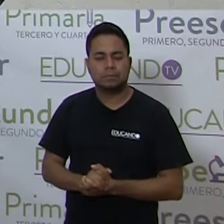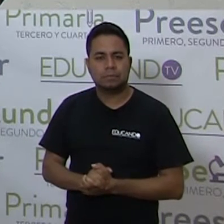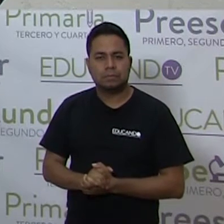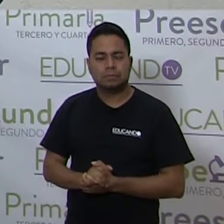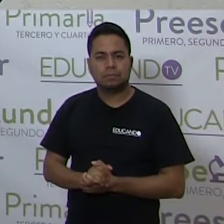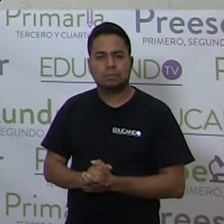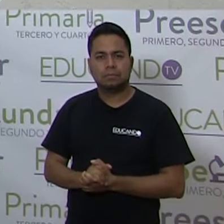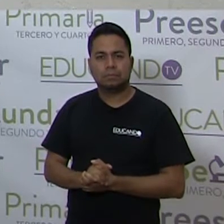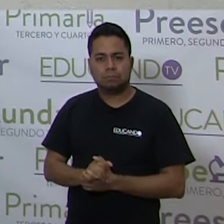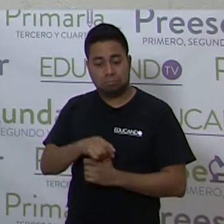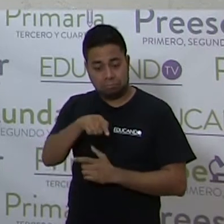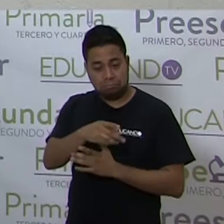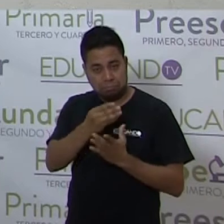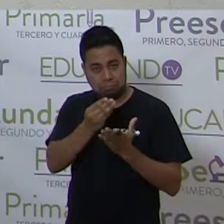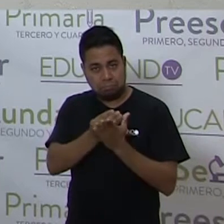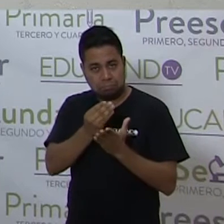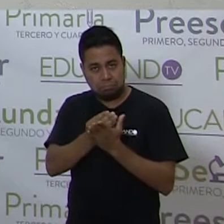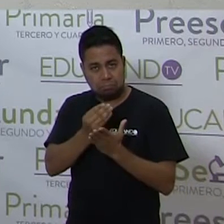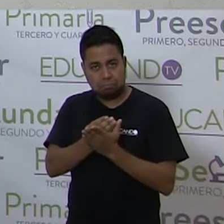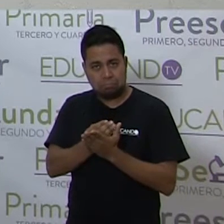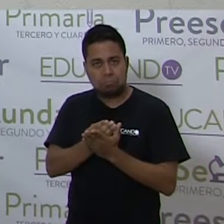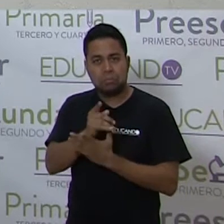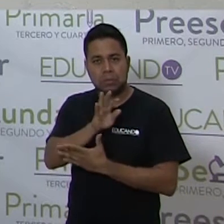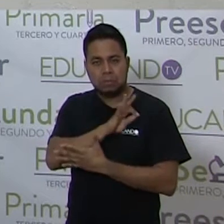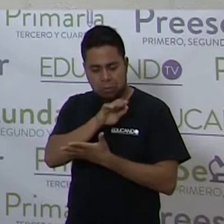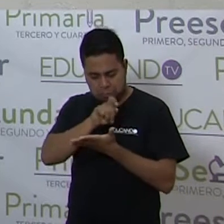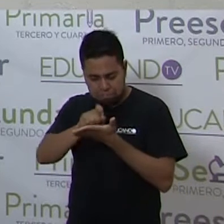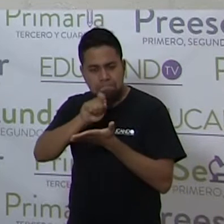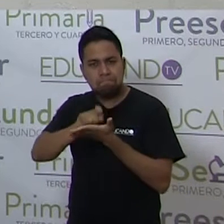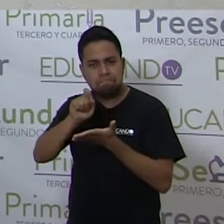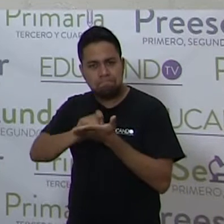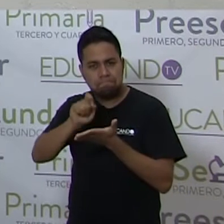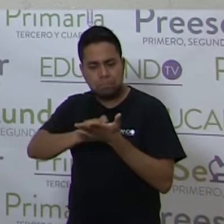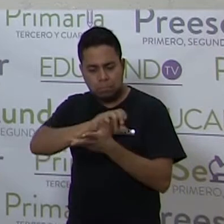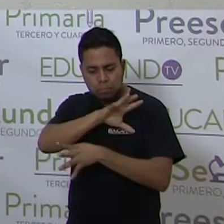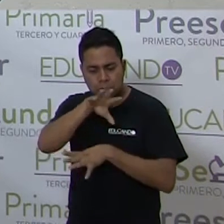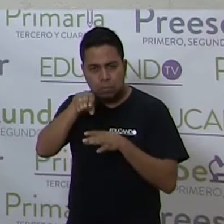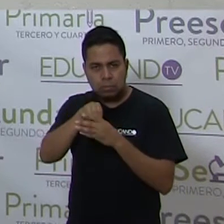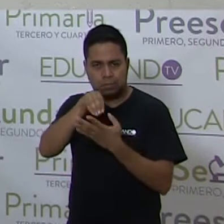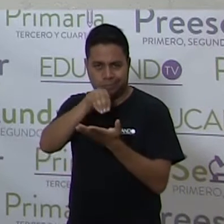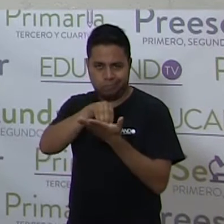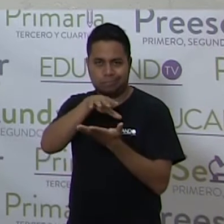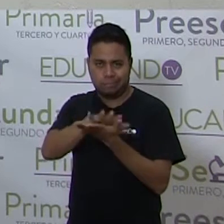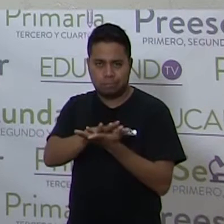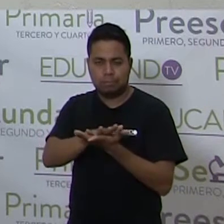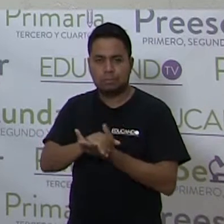seguimiento de todo, pues de todas las sesiones y de todo lo que estamos viendo en estas sesiones.